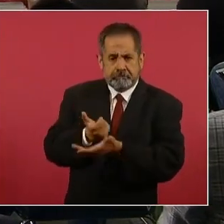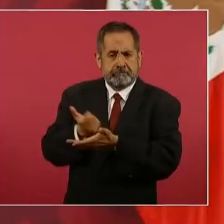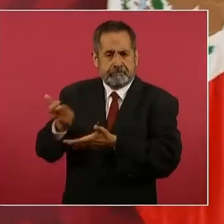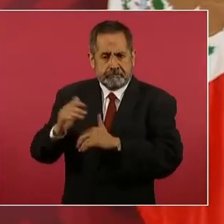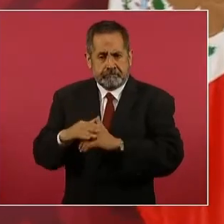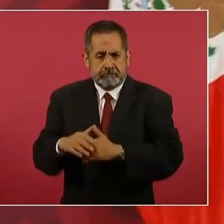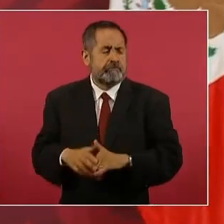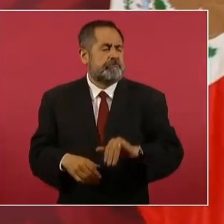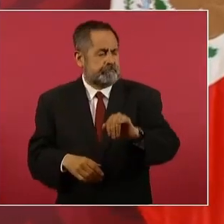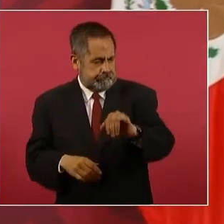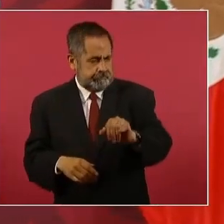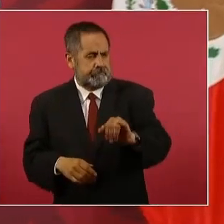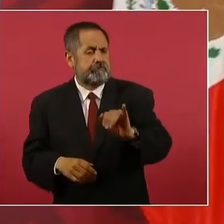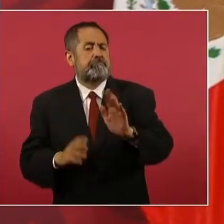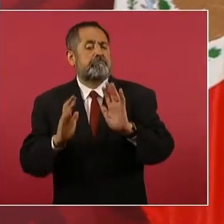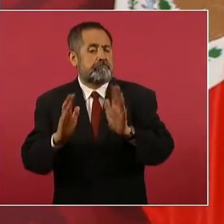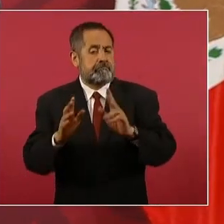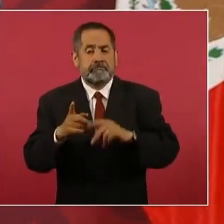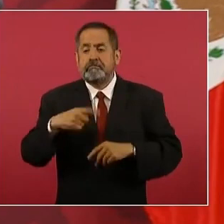los maestros.